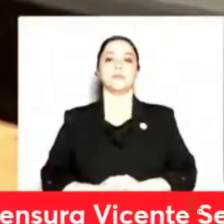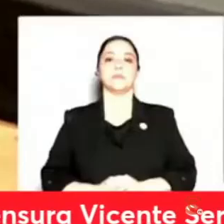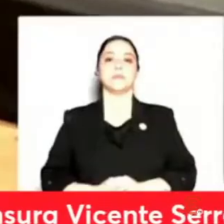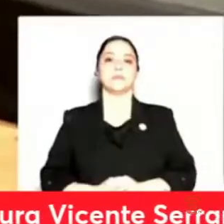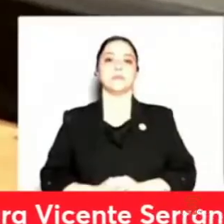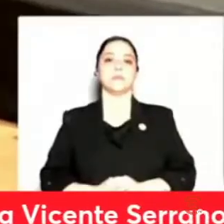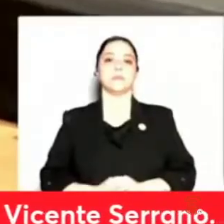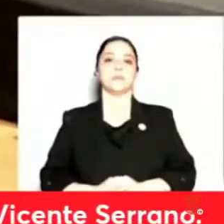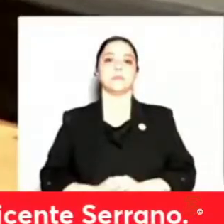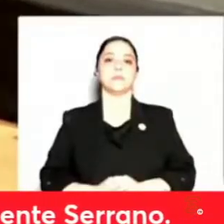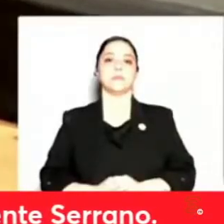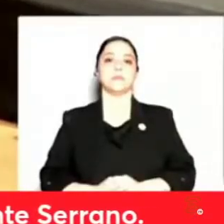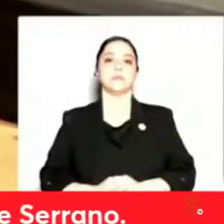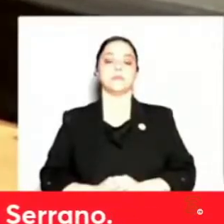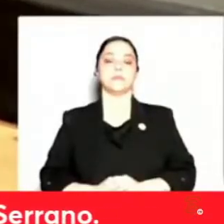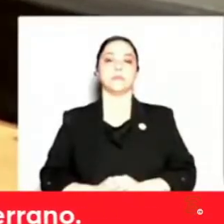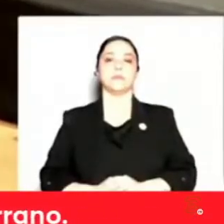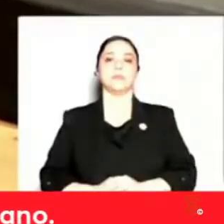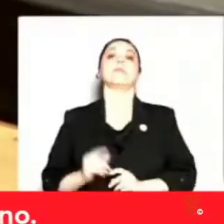Vente acá.